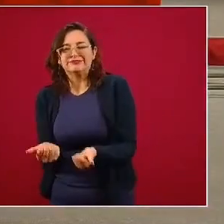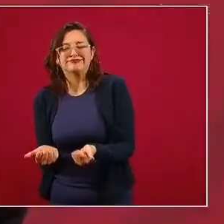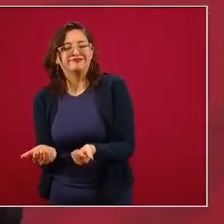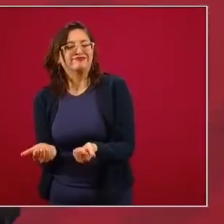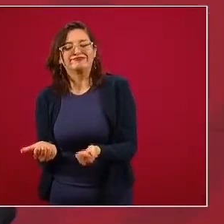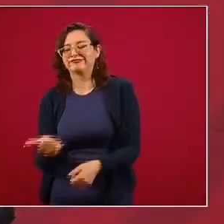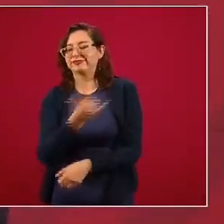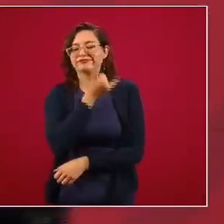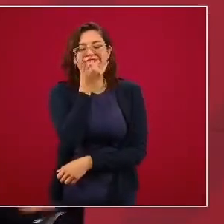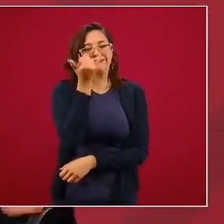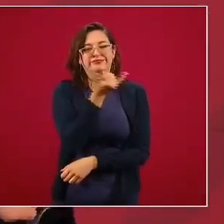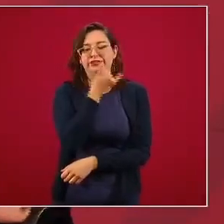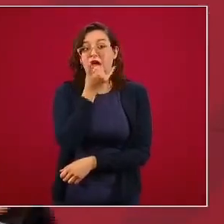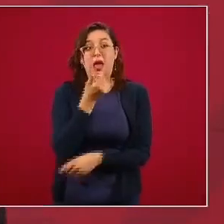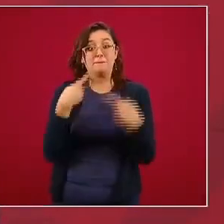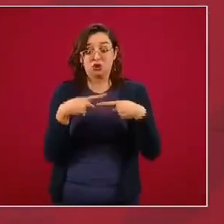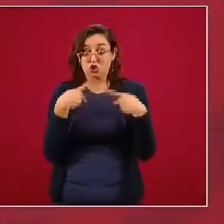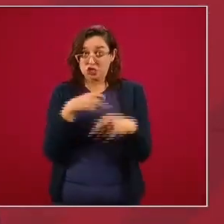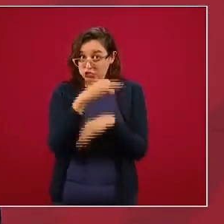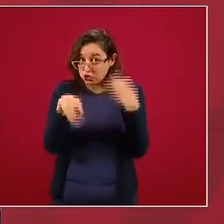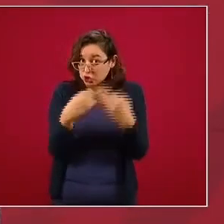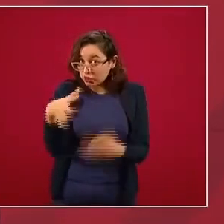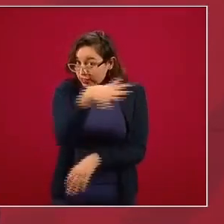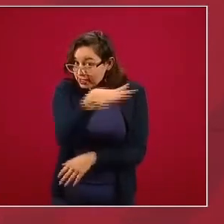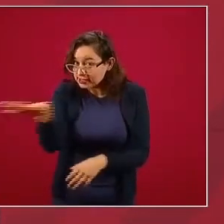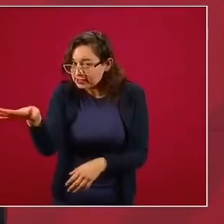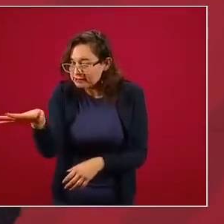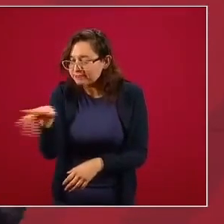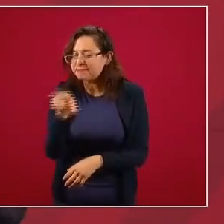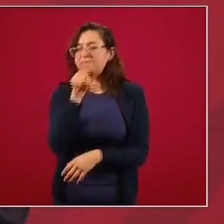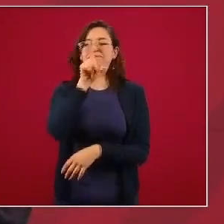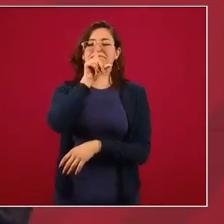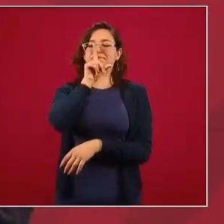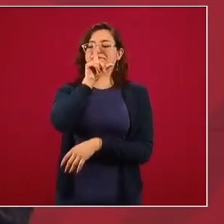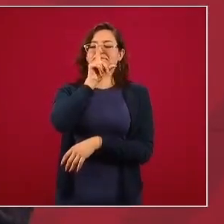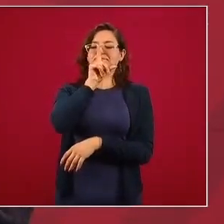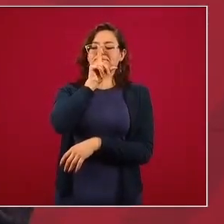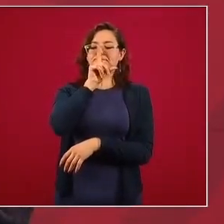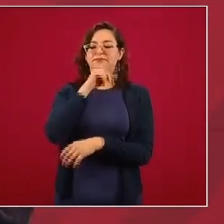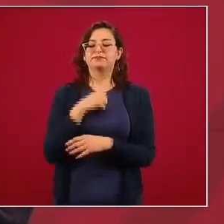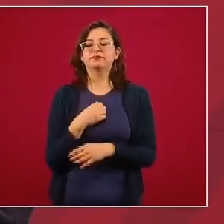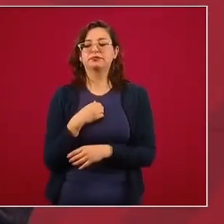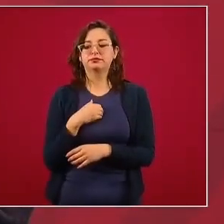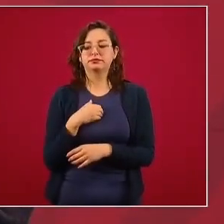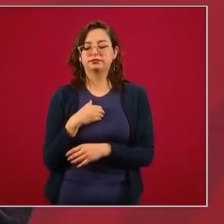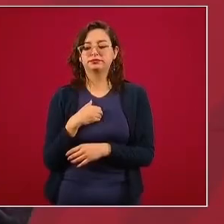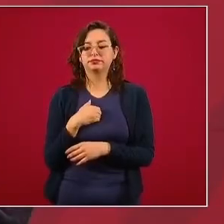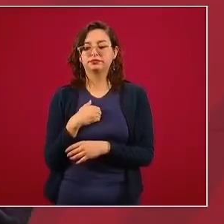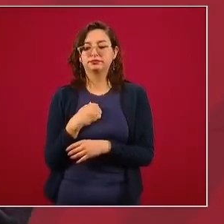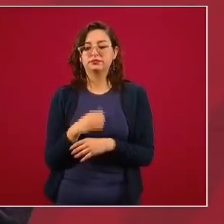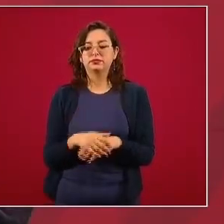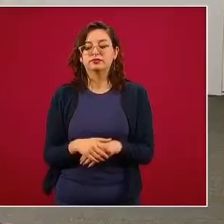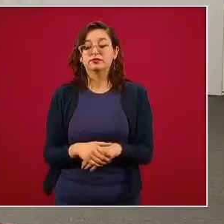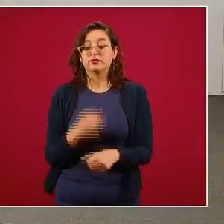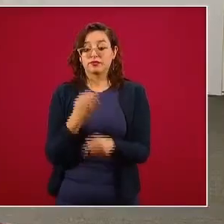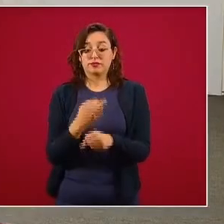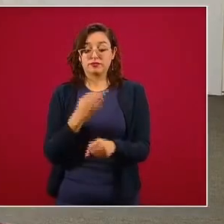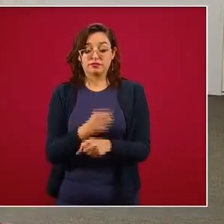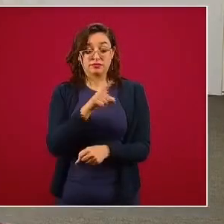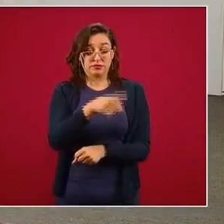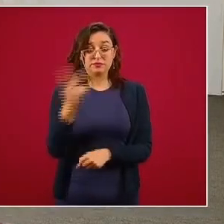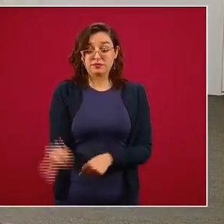como hacer pruebas generalizadas. Y la pregunta que nos comparte creo que ayuda a